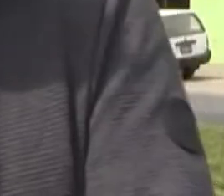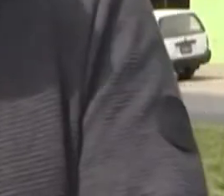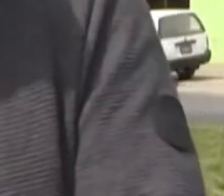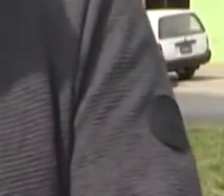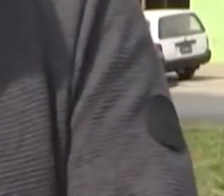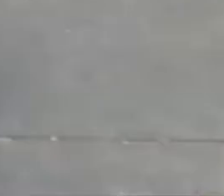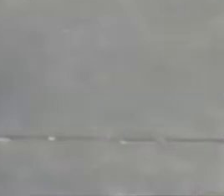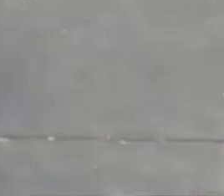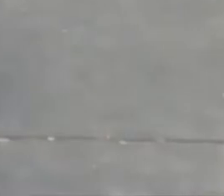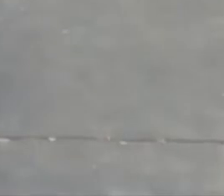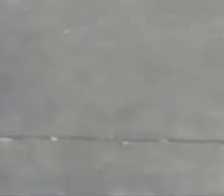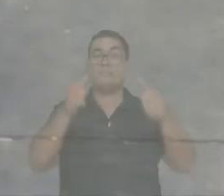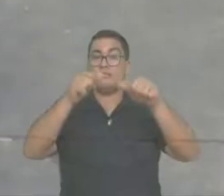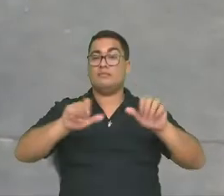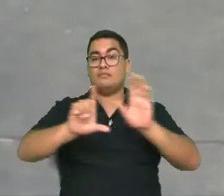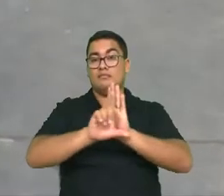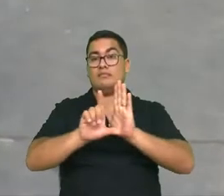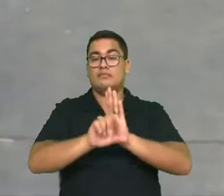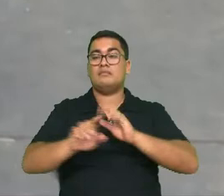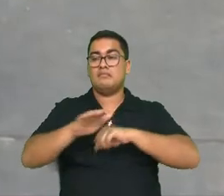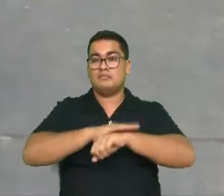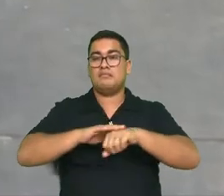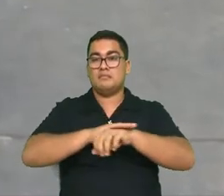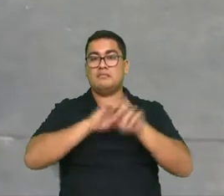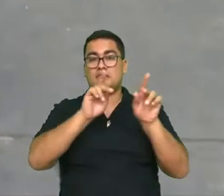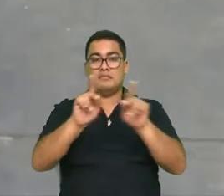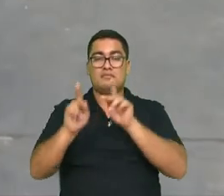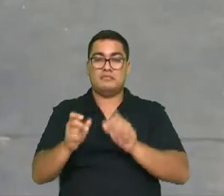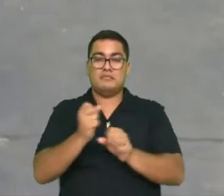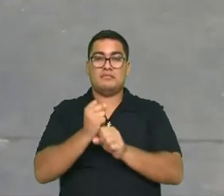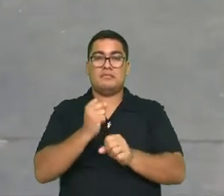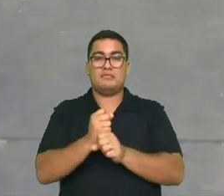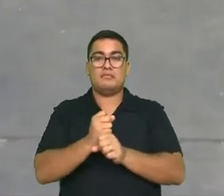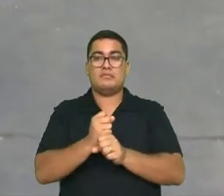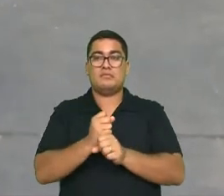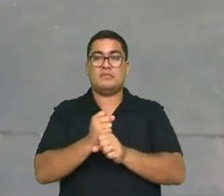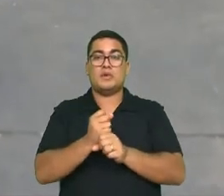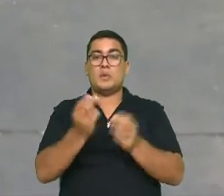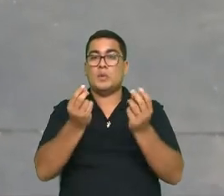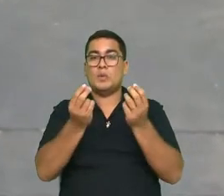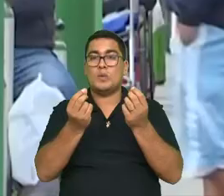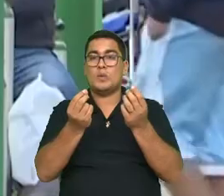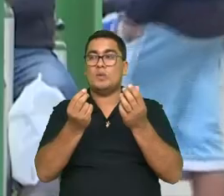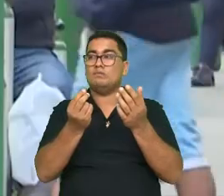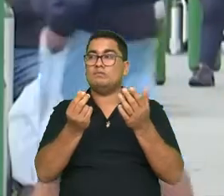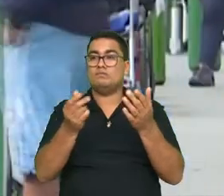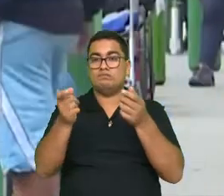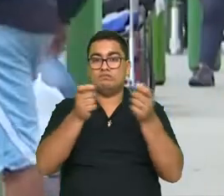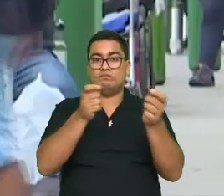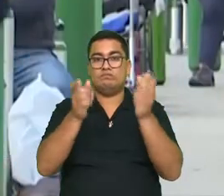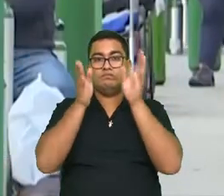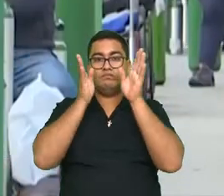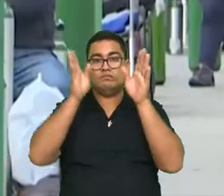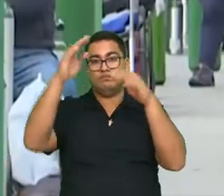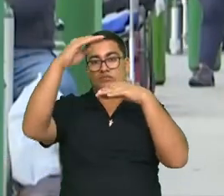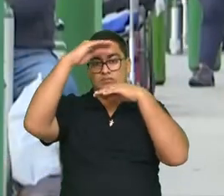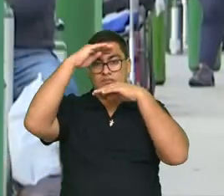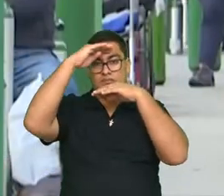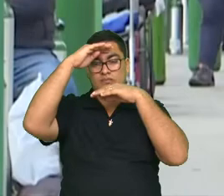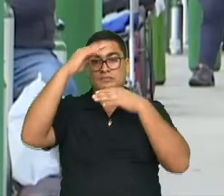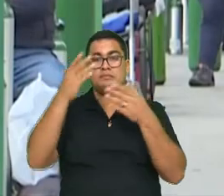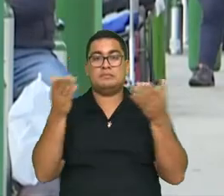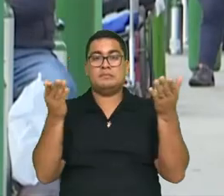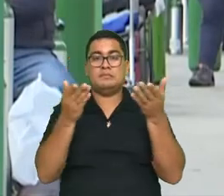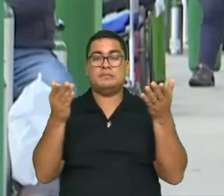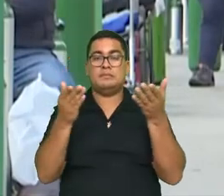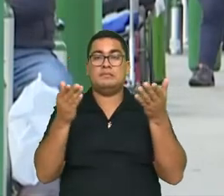Perú aprobó una ley que permite a los trabajadores el retiro de parte de su dinero de las administradoras privadas de fondos de pensiones